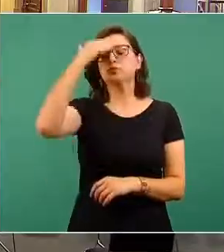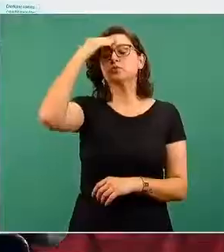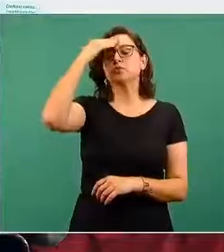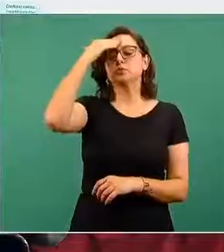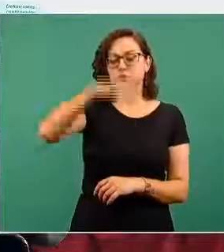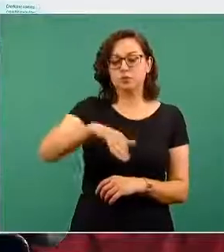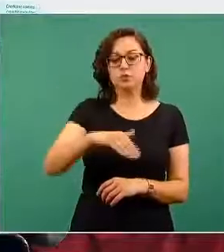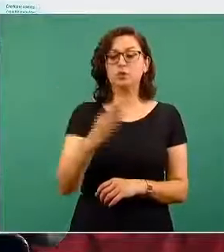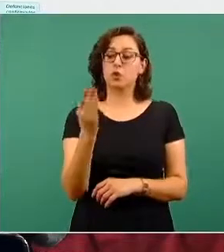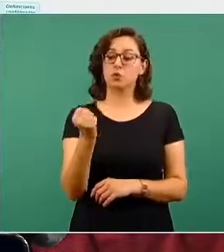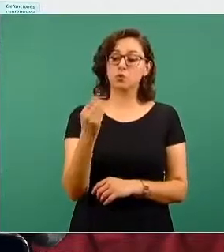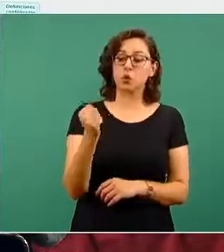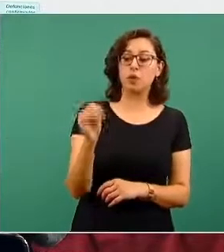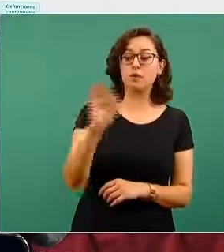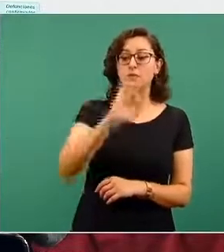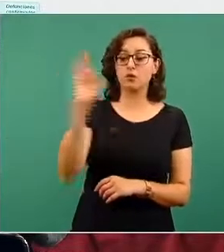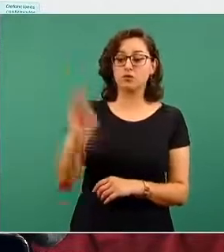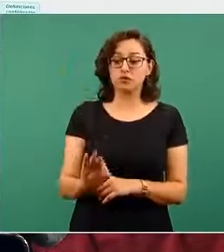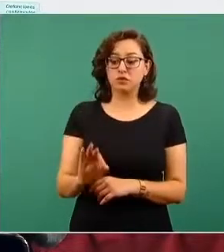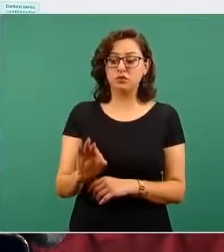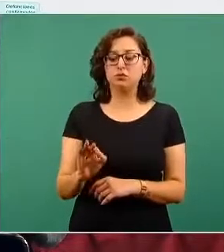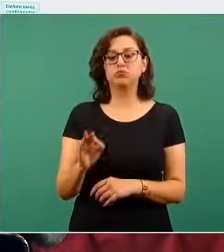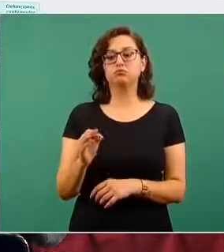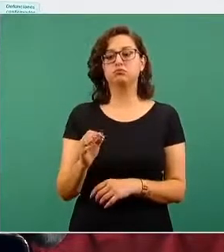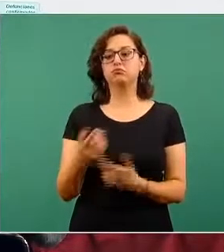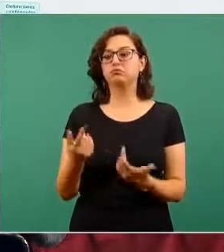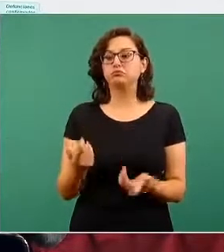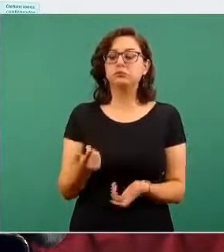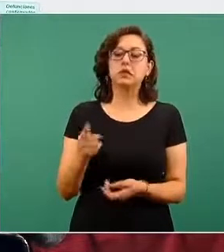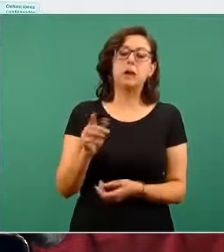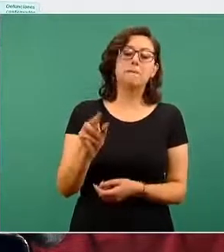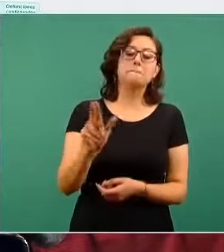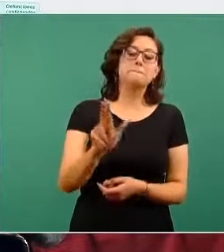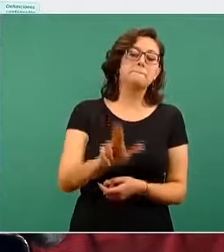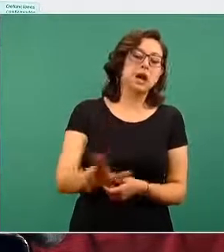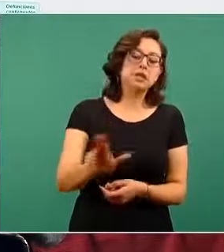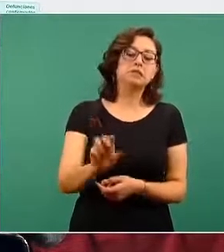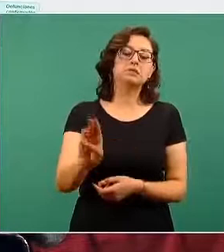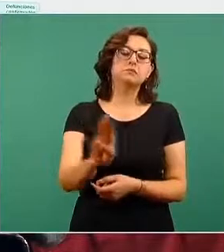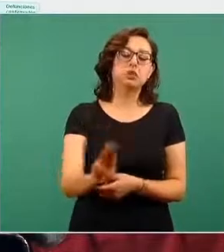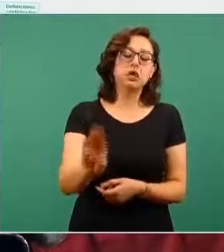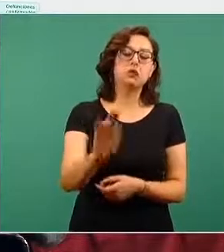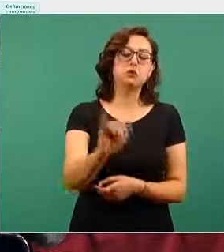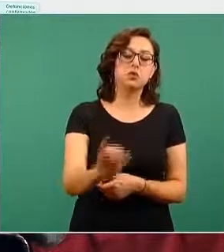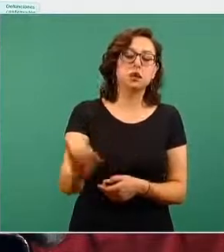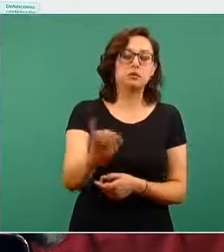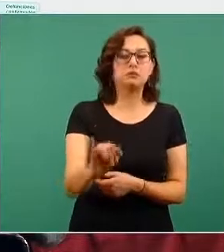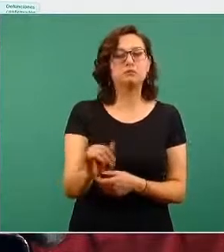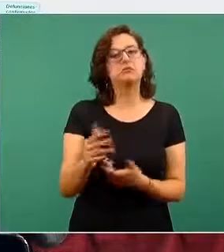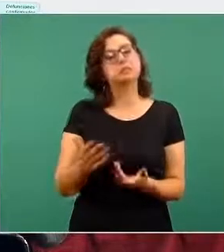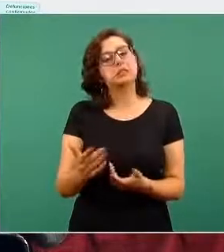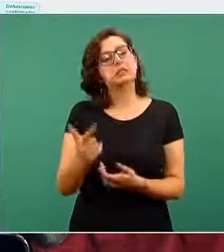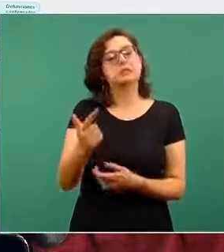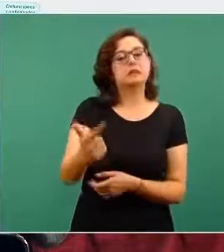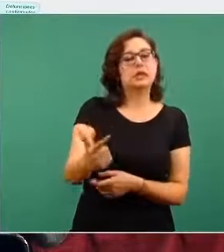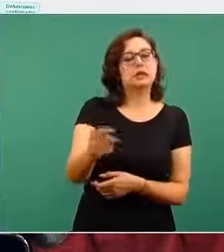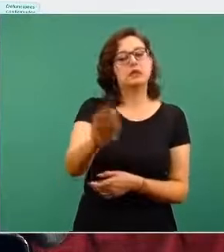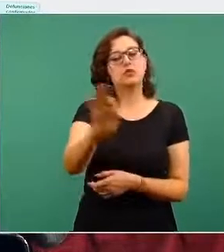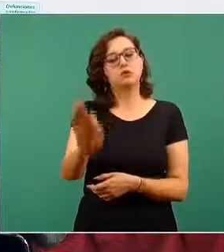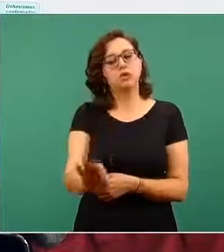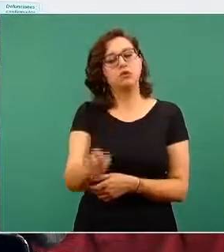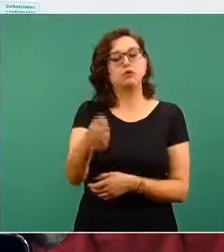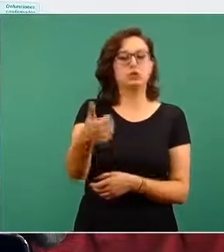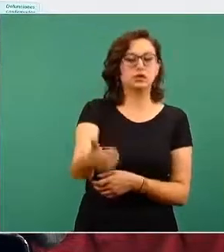muy probablemente pueda ir disminuyendo en el transcurso de la semana. Sin embargo, pues resaltamos que para el día de hoy